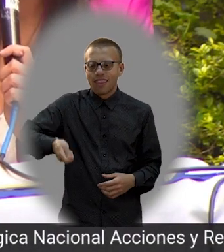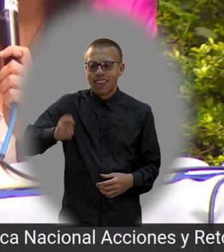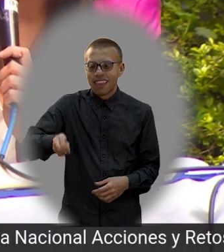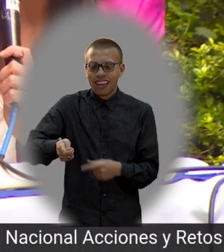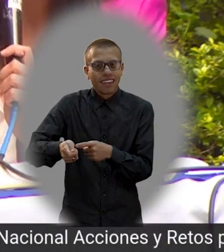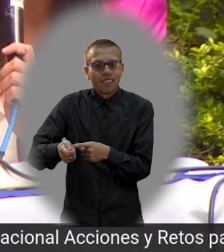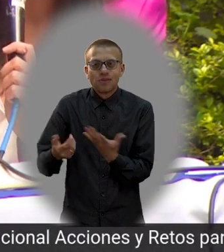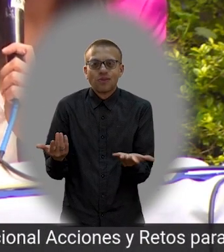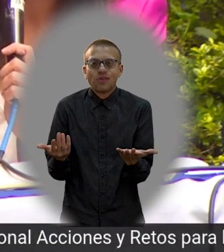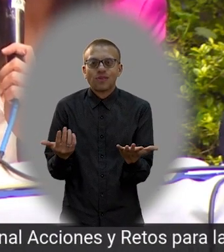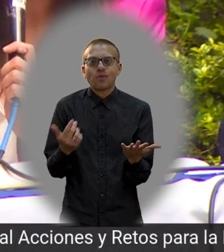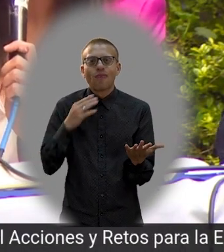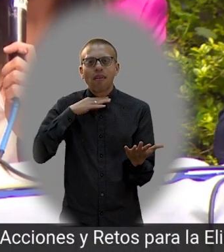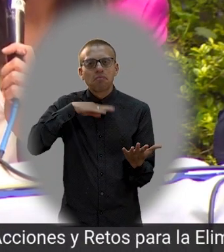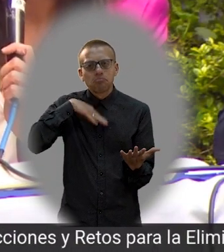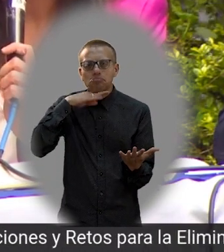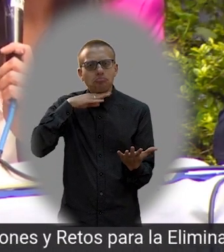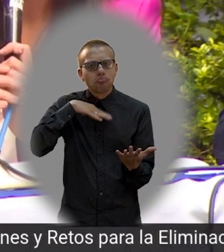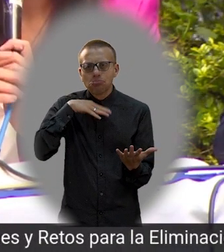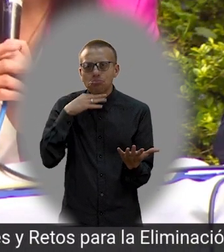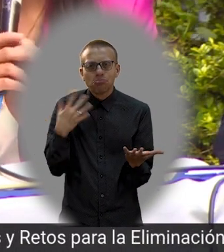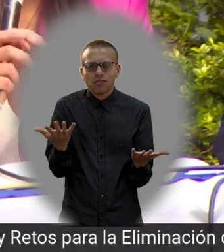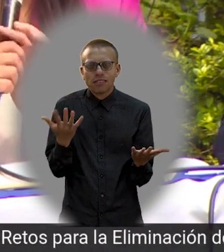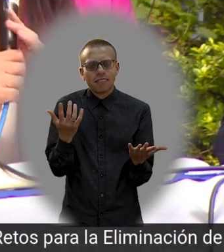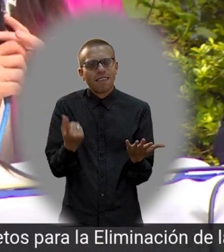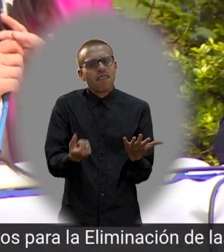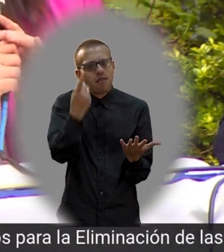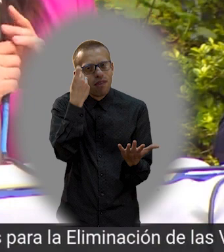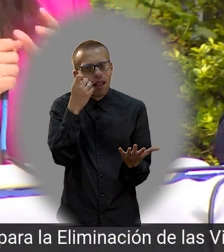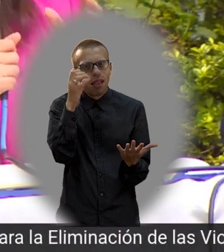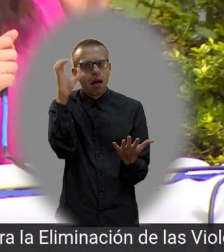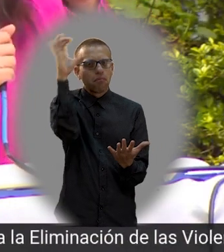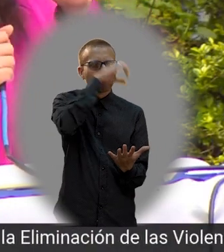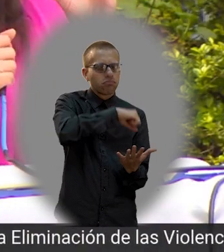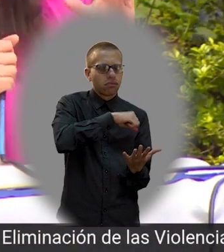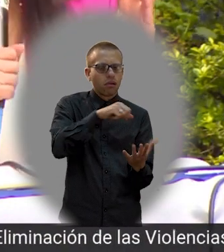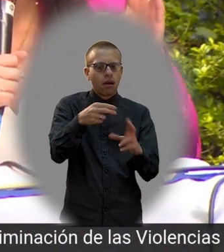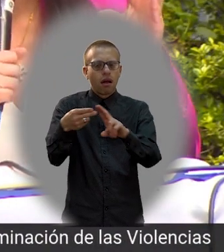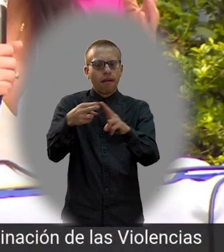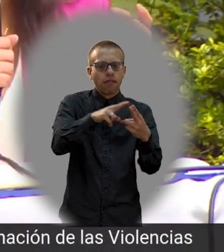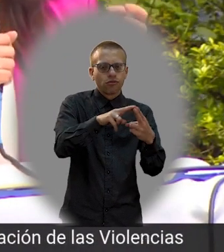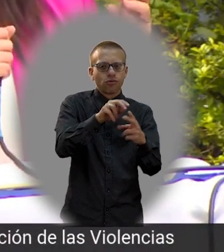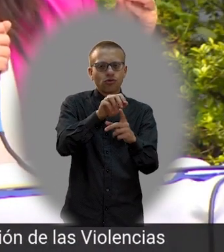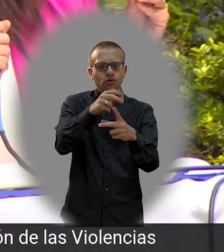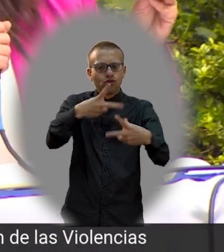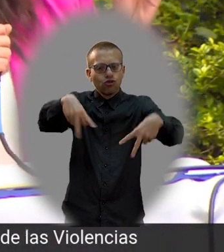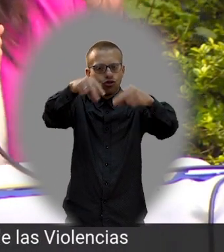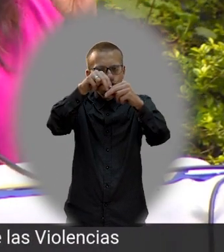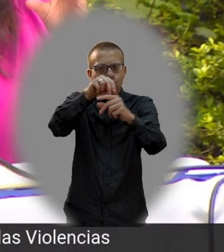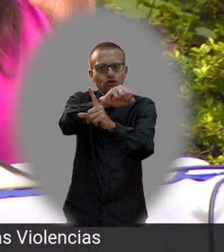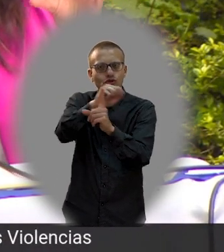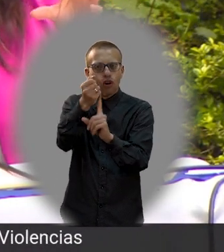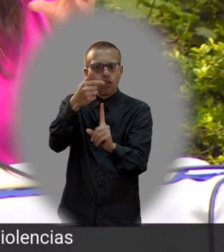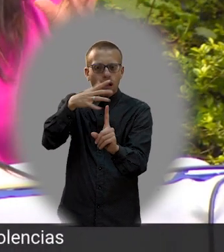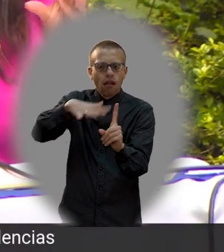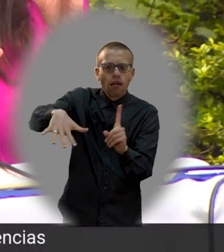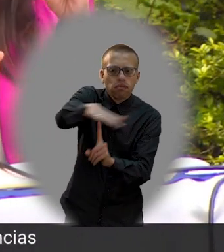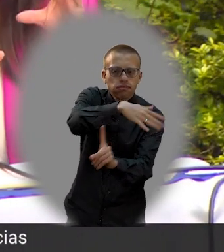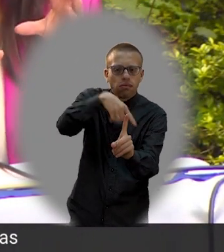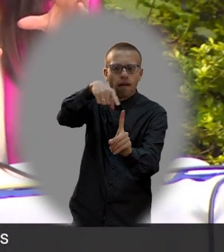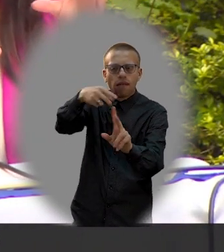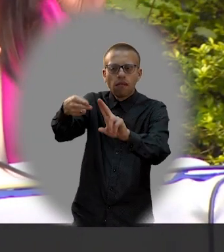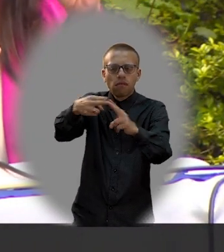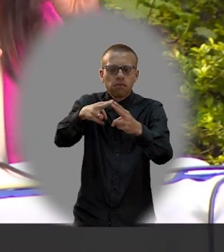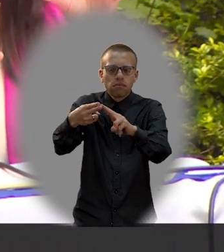realmente entender y captar la enorme complejidad de las relaciones sociales, pero juega un papel importante. Y acá entonces